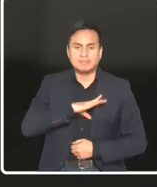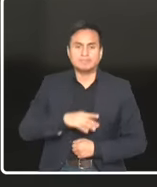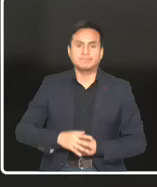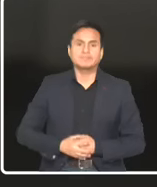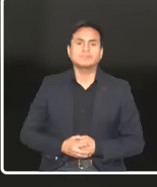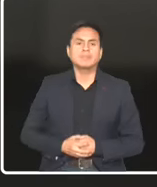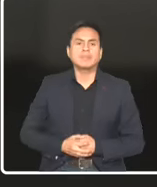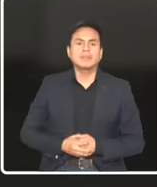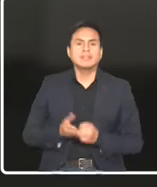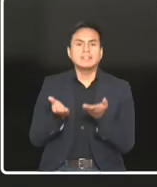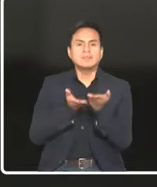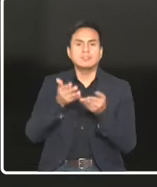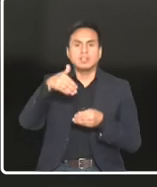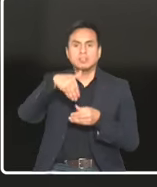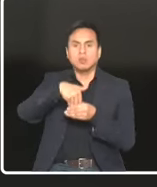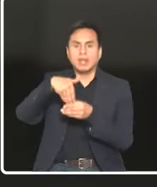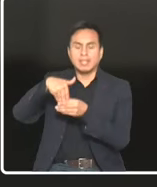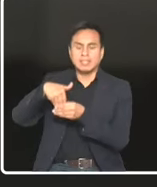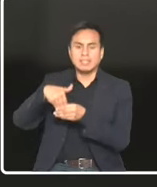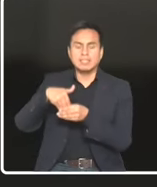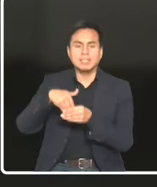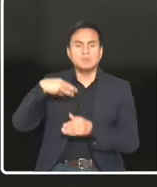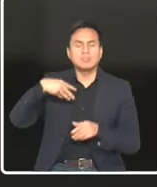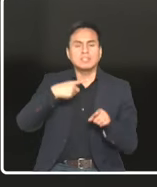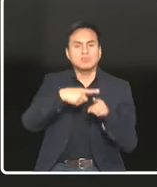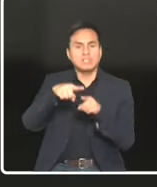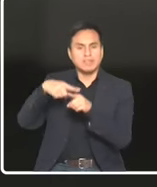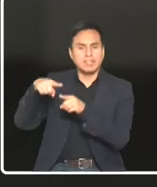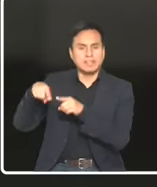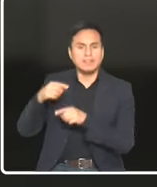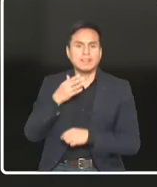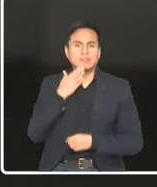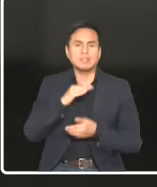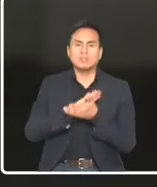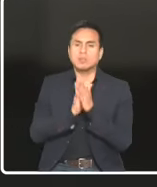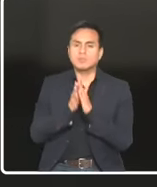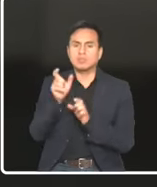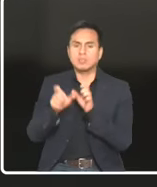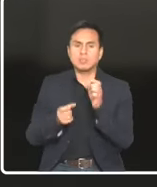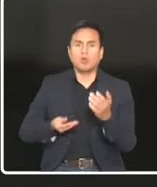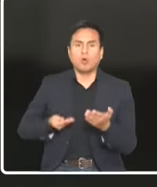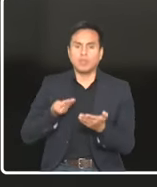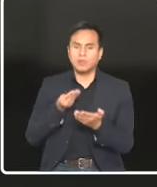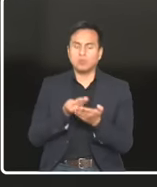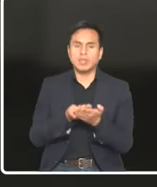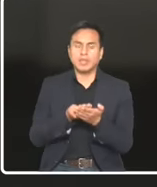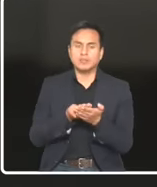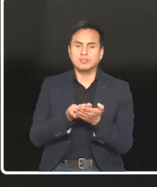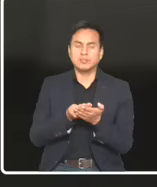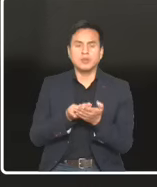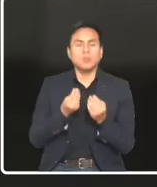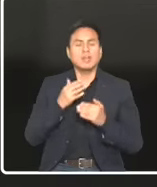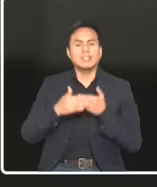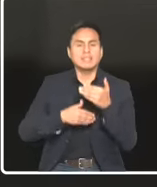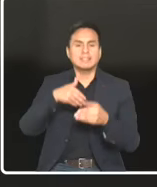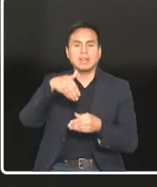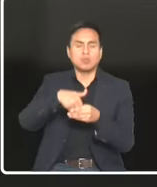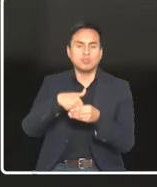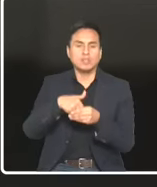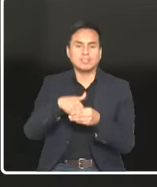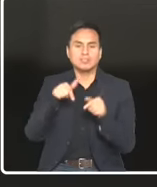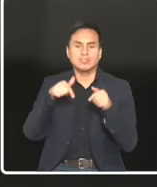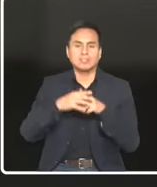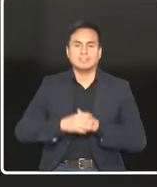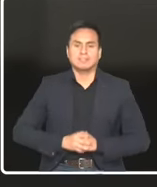del servel de los municipios y de todos quienes contribuyeron al buen desarrollo de estas